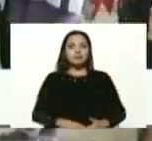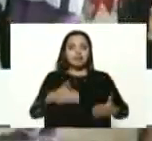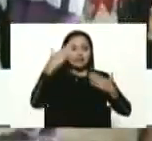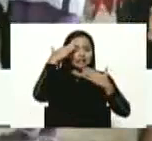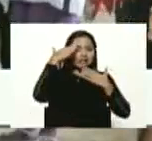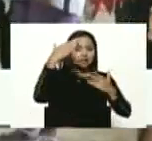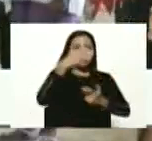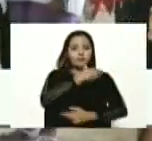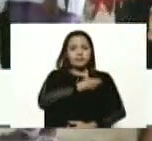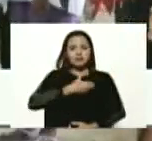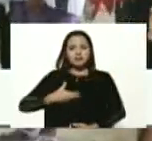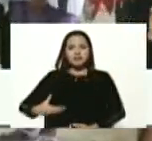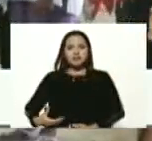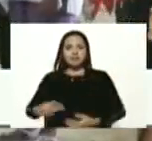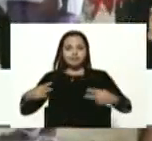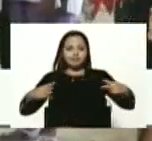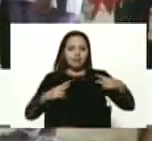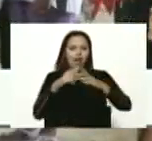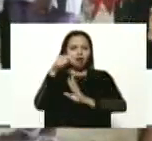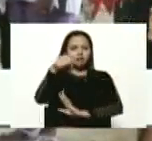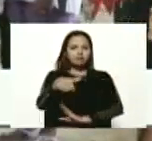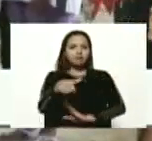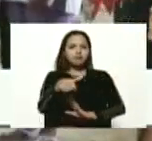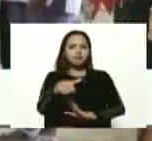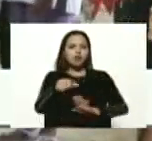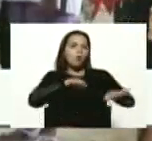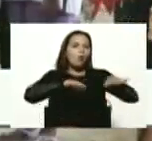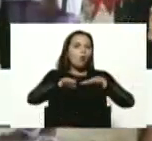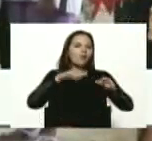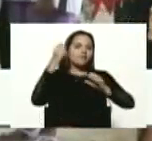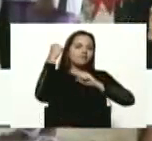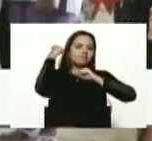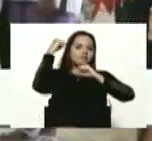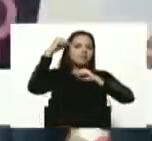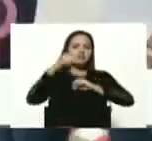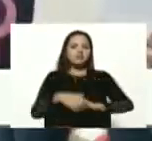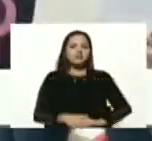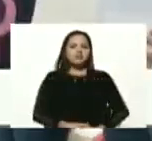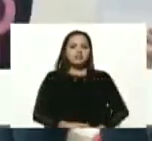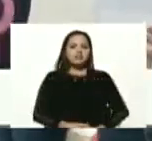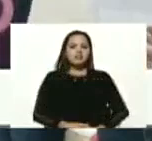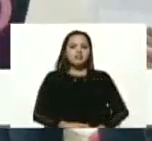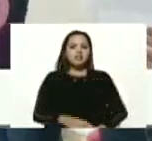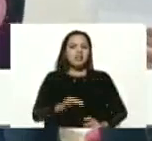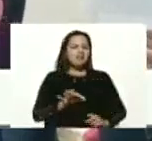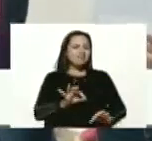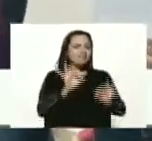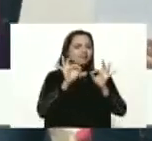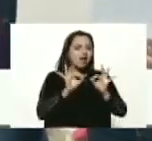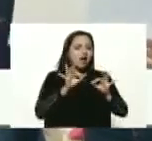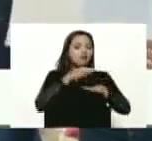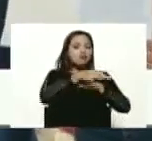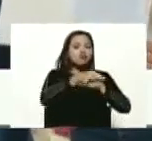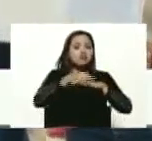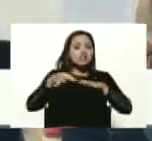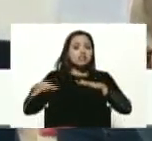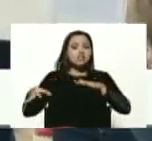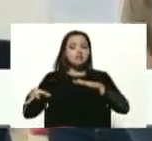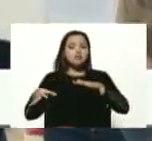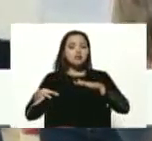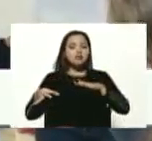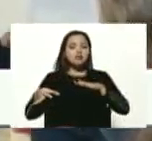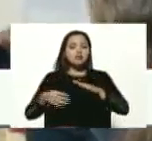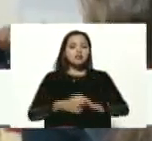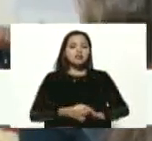Saludos, presidente. Nos encontramos desde acá, desde Cojedes Invicta, específicamente en el municipio Ezequiel Zamora, en